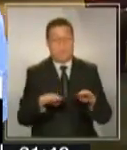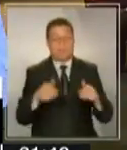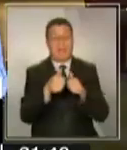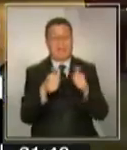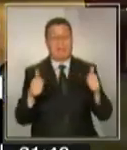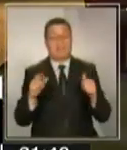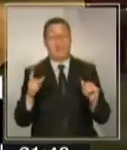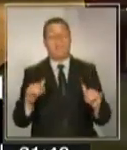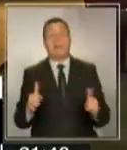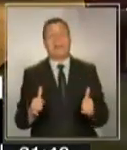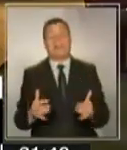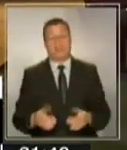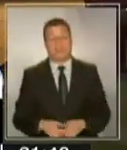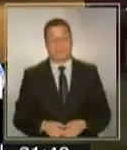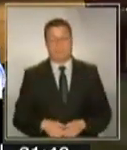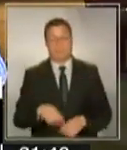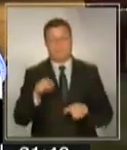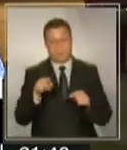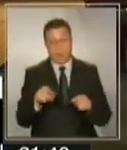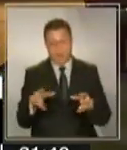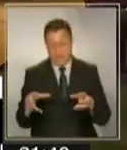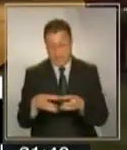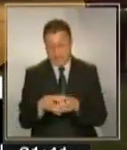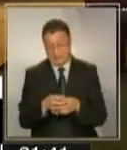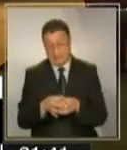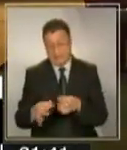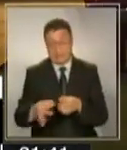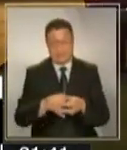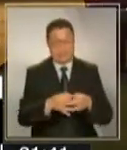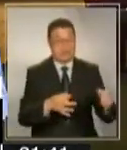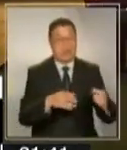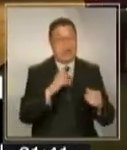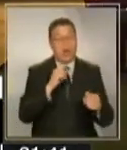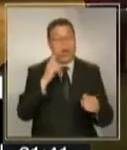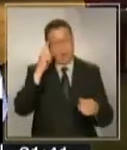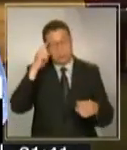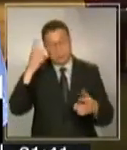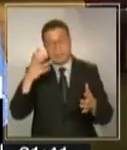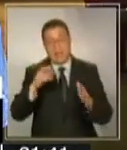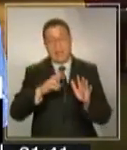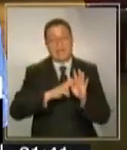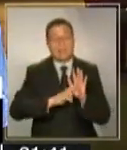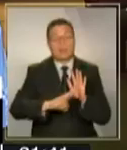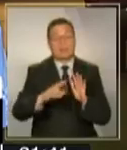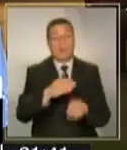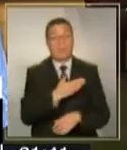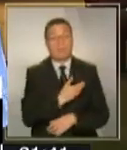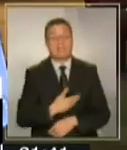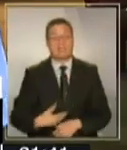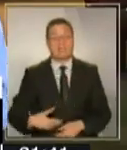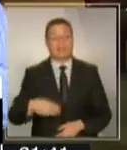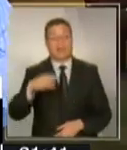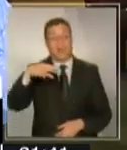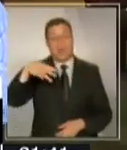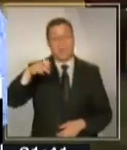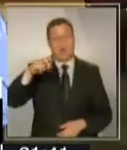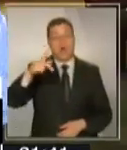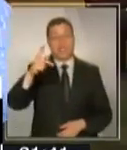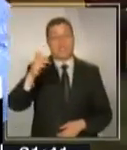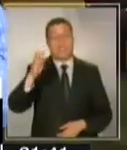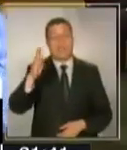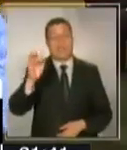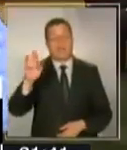partido. El sector o la tendencia que representa el presidente Cristian Monquer es